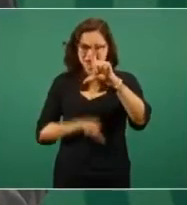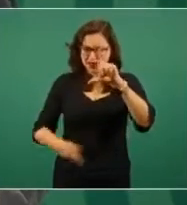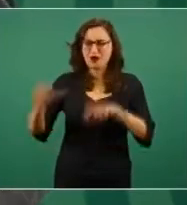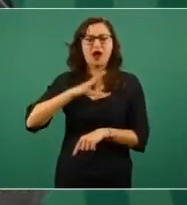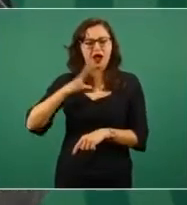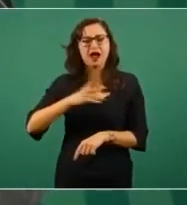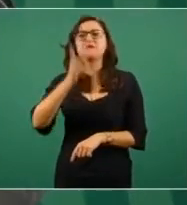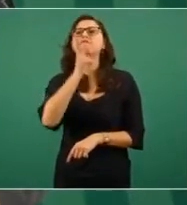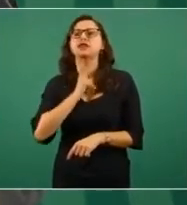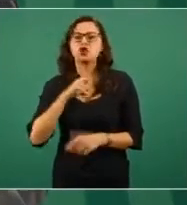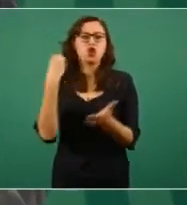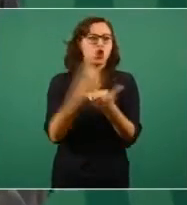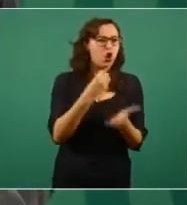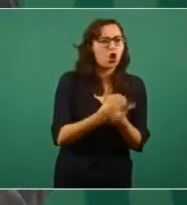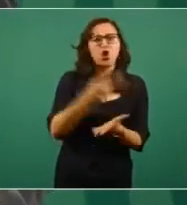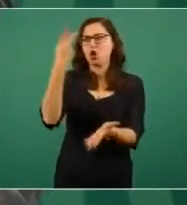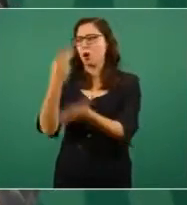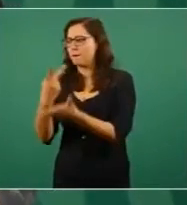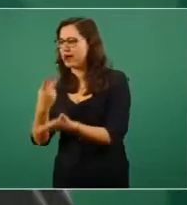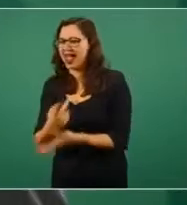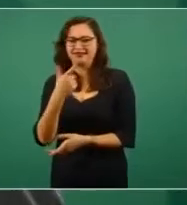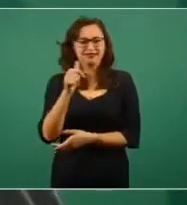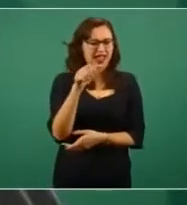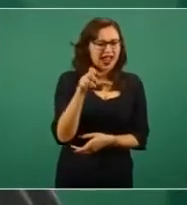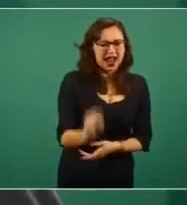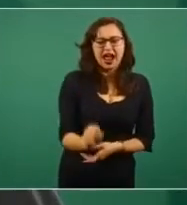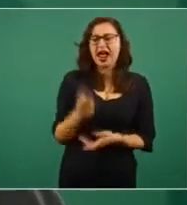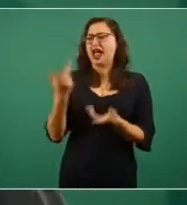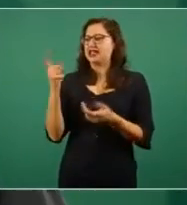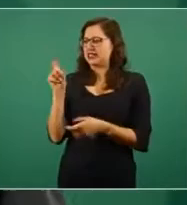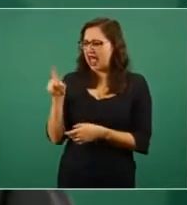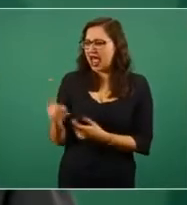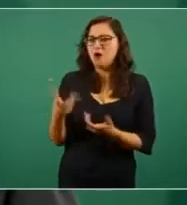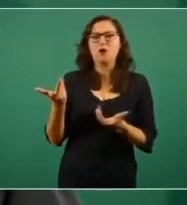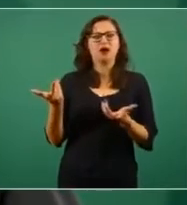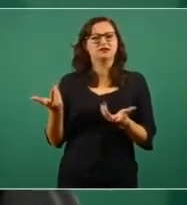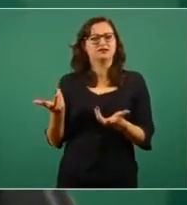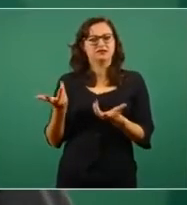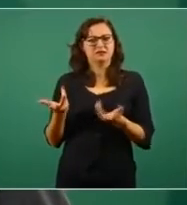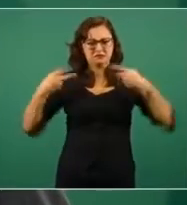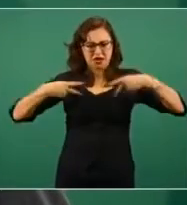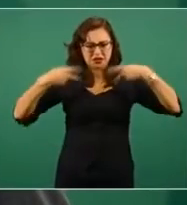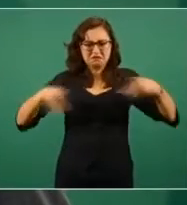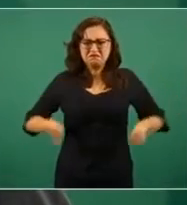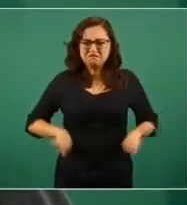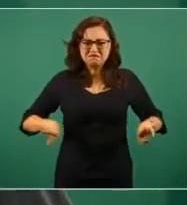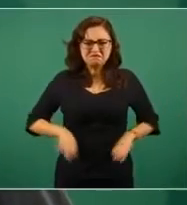la producción agropecuaria y tenemos litorales y repito, un pueblo trabajador.